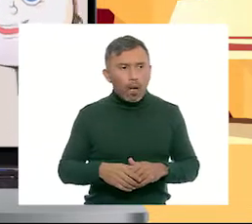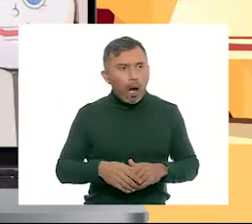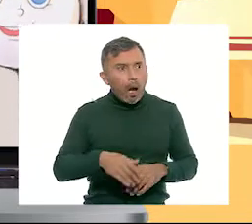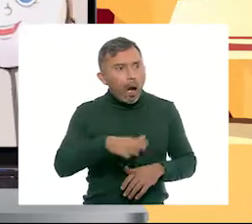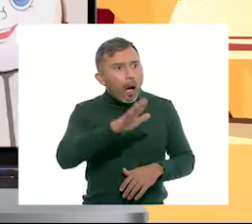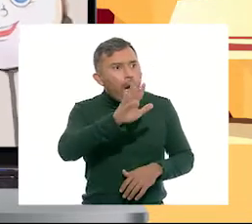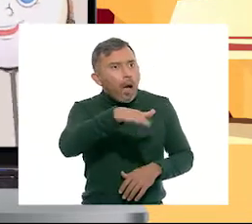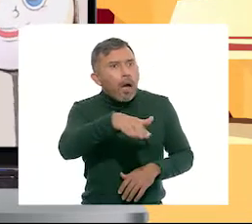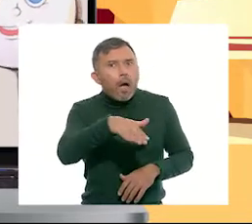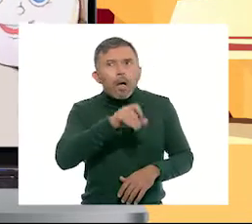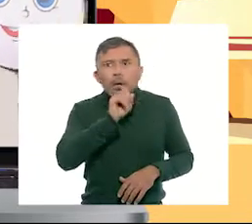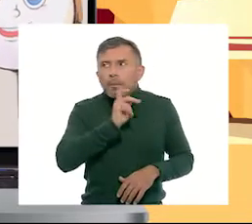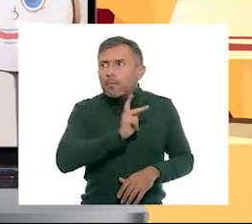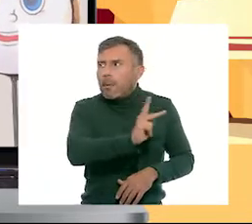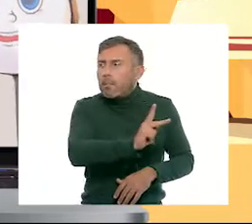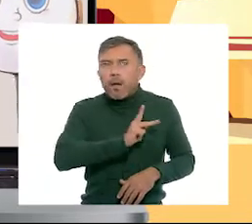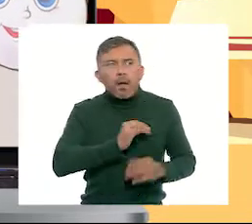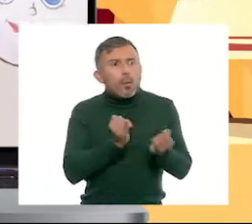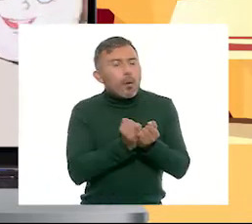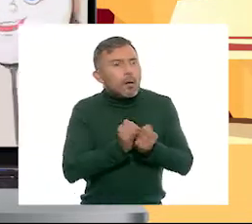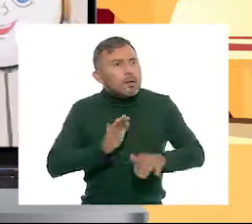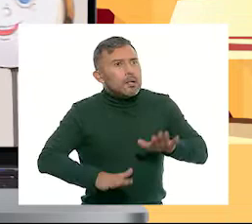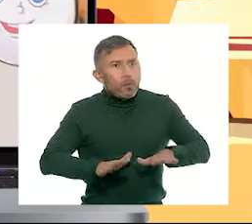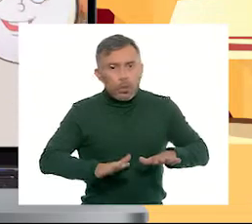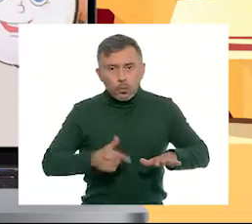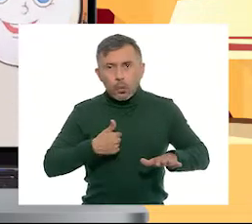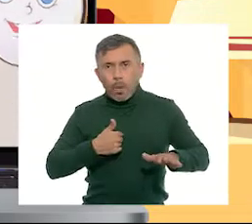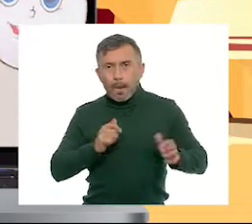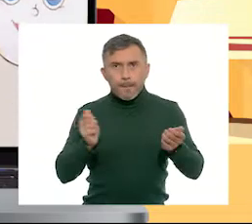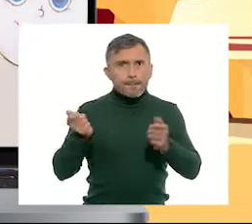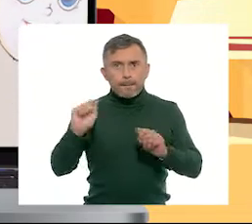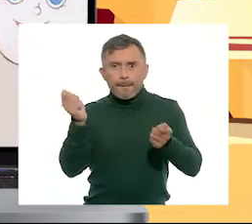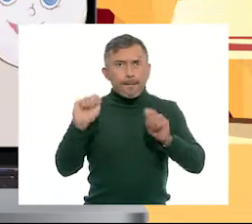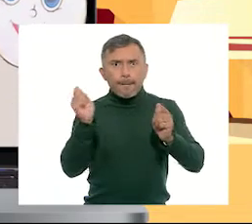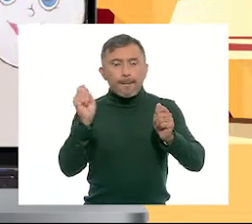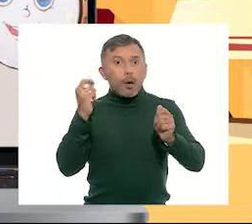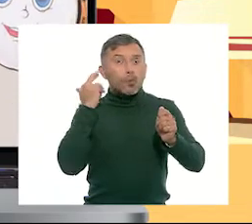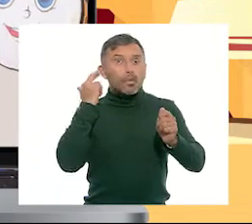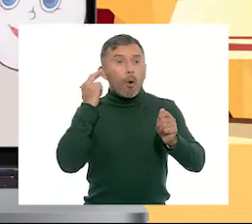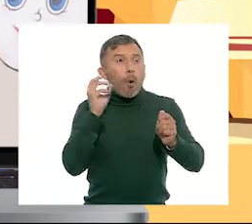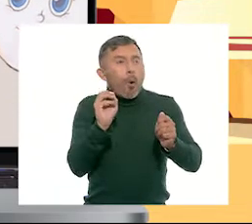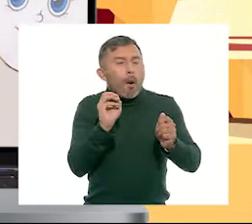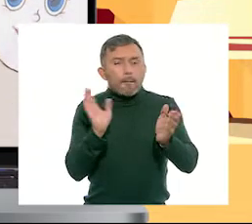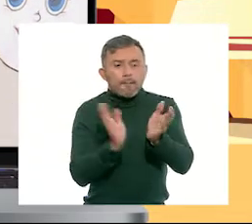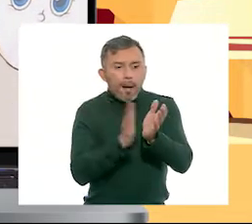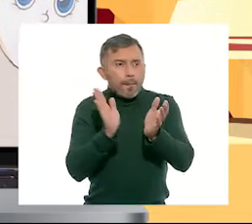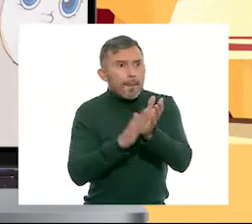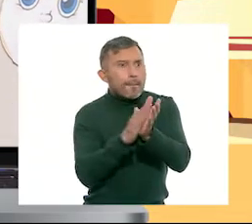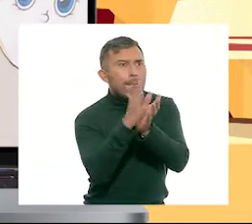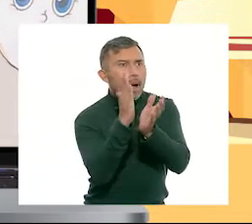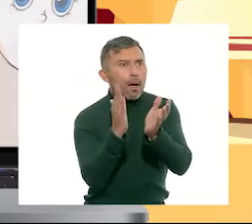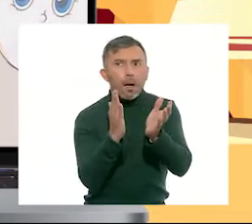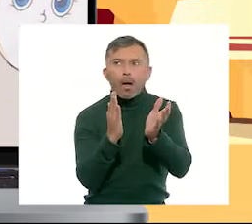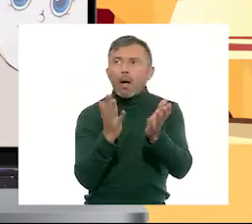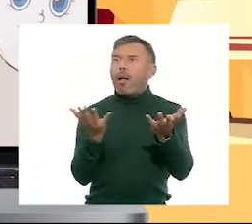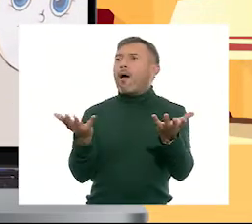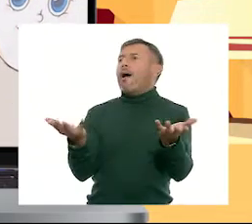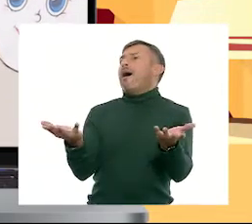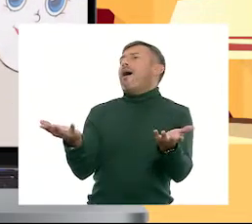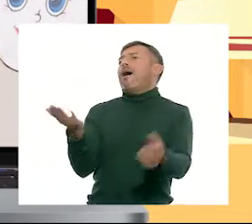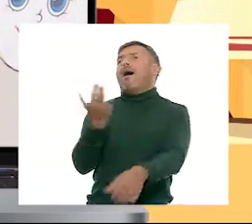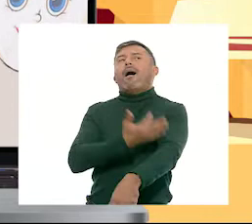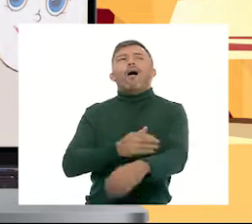me encanta el ritmo. Necesito ser agitada para sonar o tocada con las manos. ¡Pero claro! ¡Si